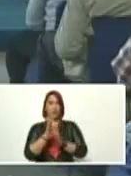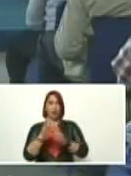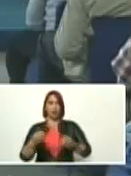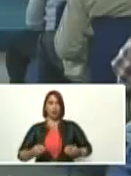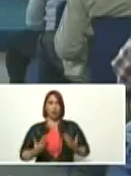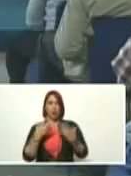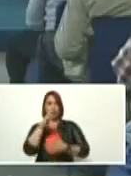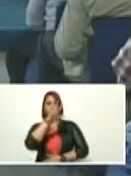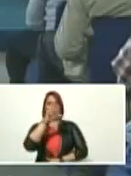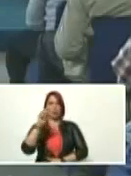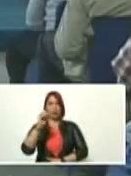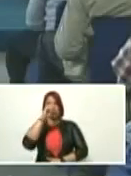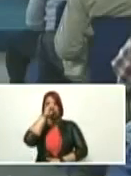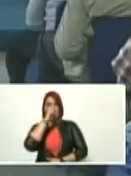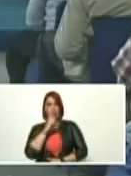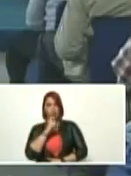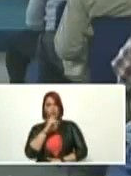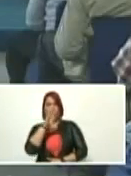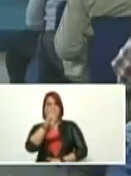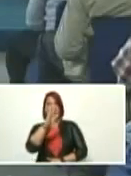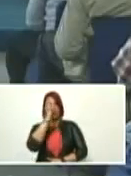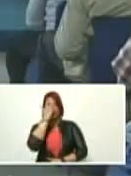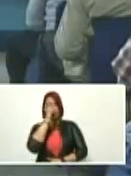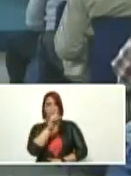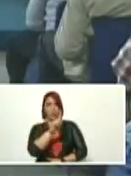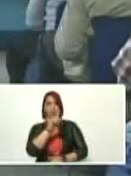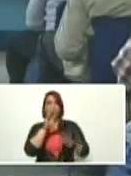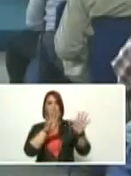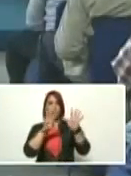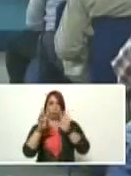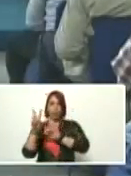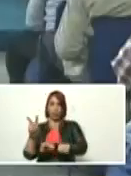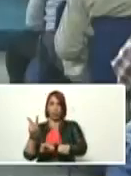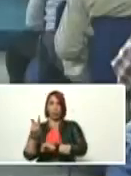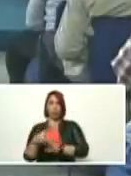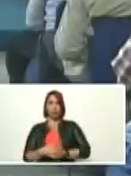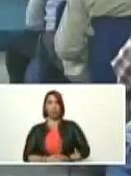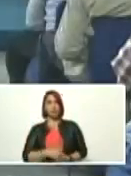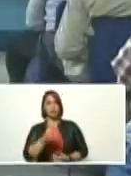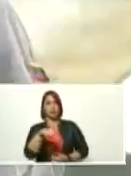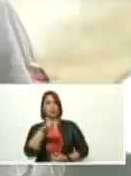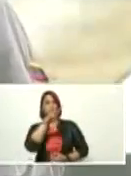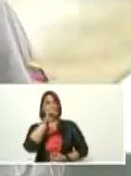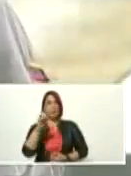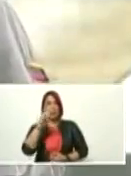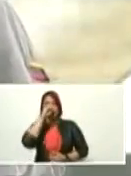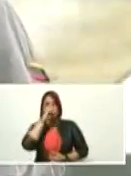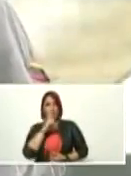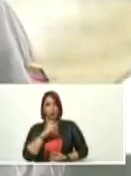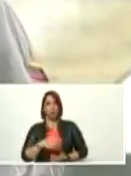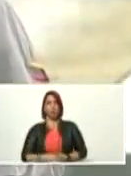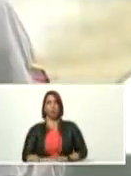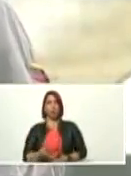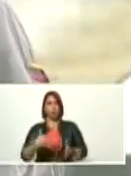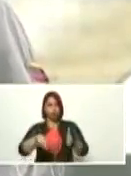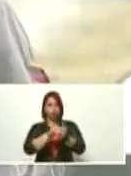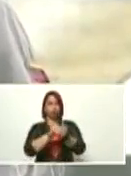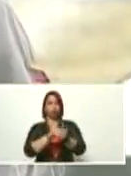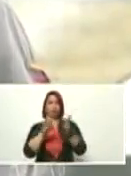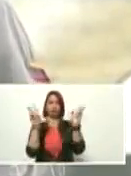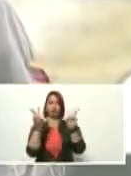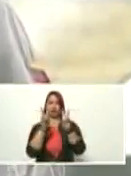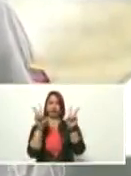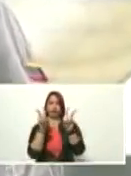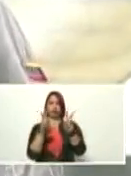de los 30 años del 4 de febrero de 1992 y de los 20 años de la resurrección